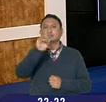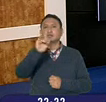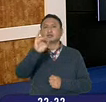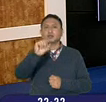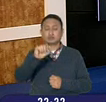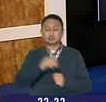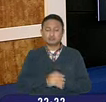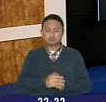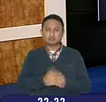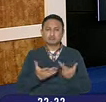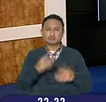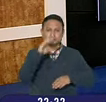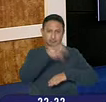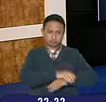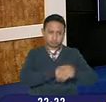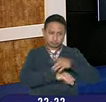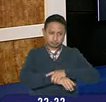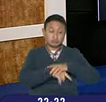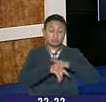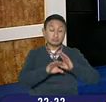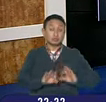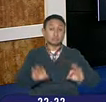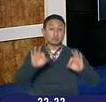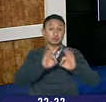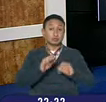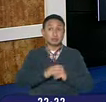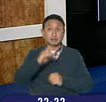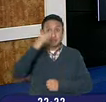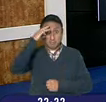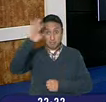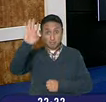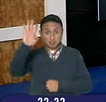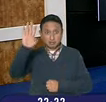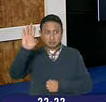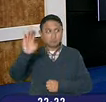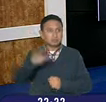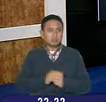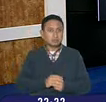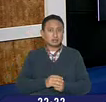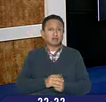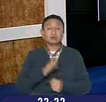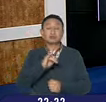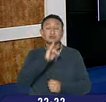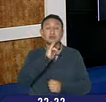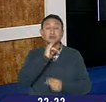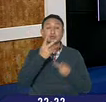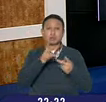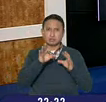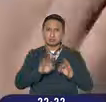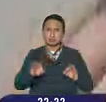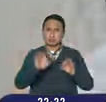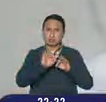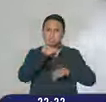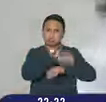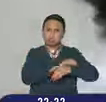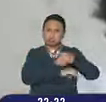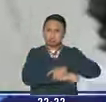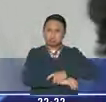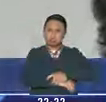Este proceso es de gran importancia no solo para el gobierno mexicano, sino también para el de Estados Unidos.